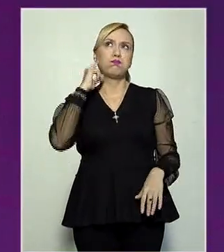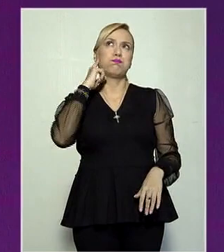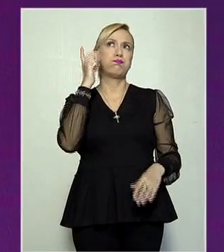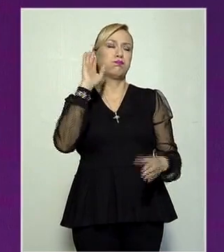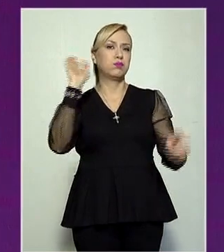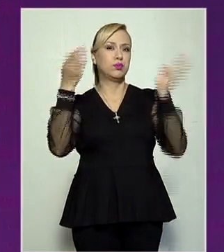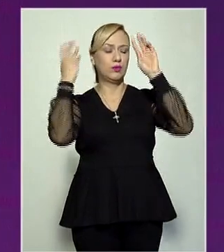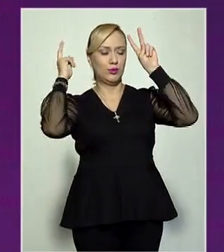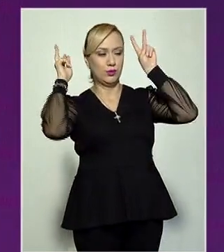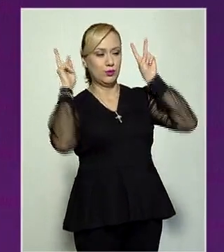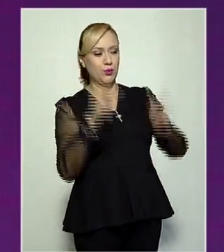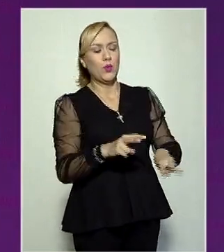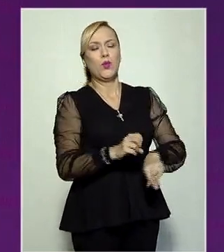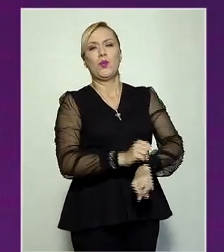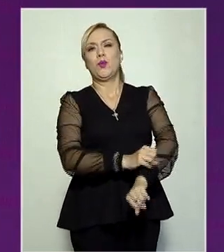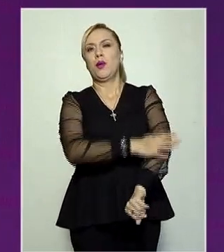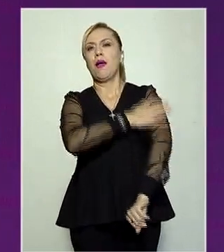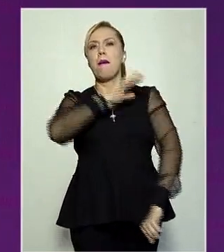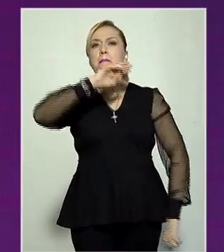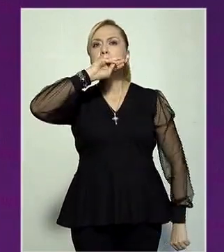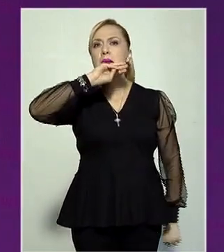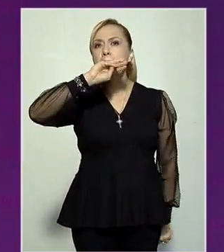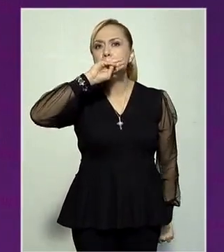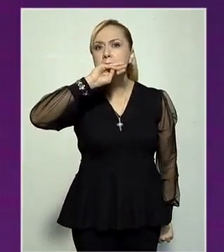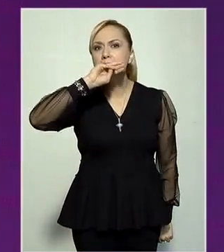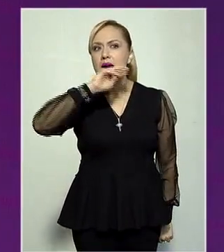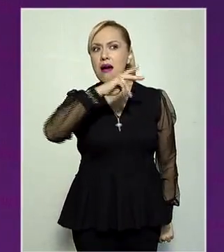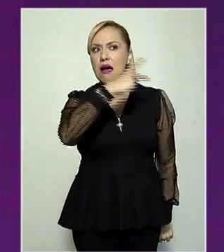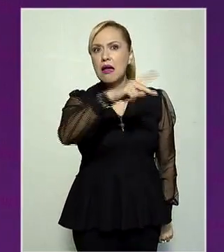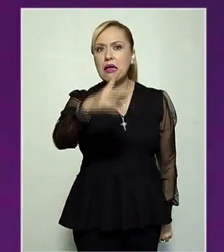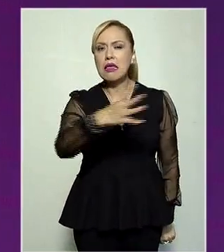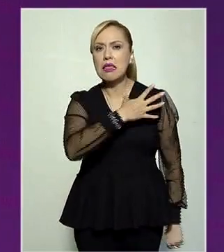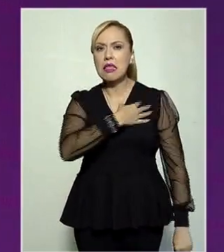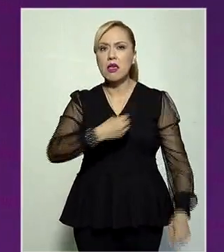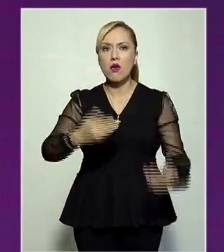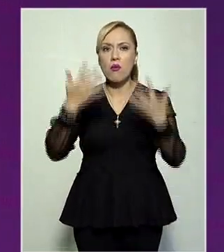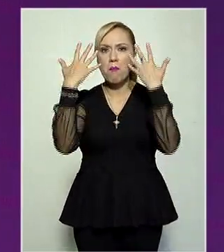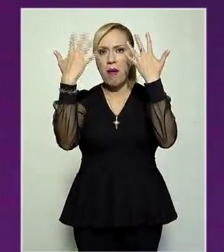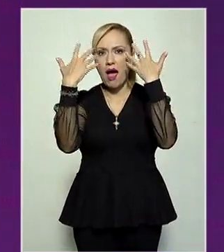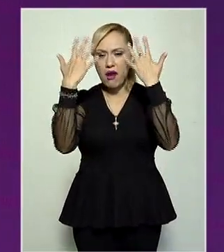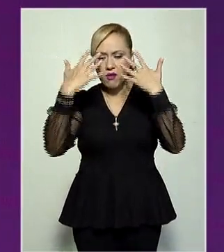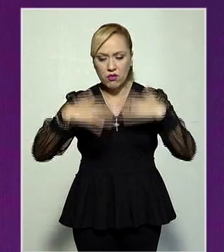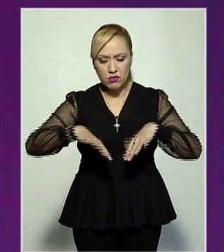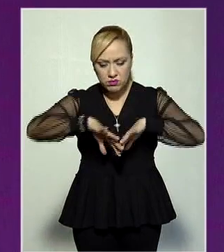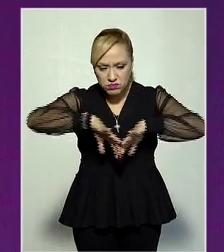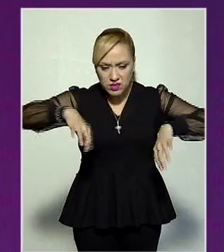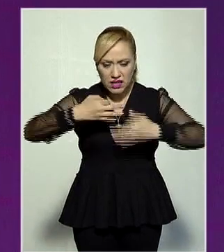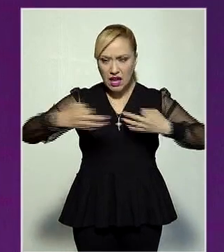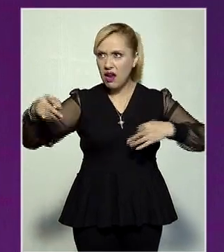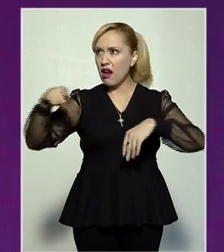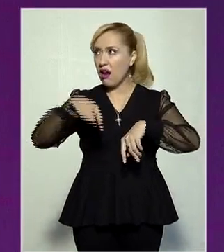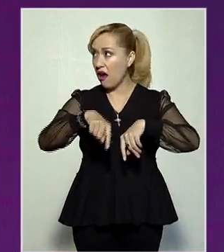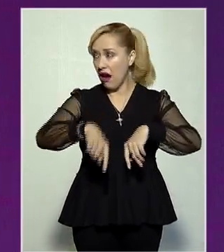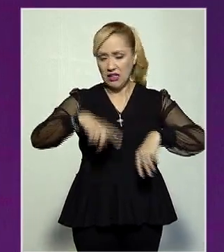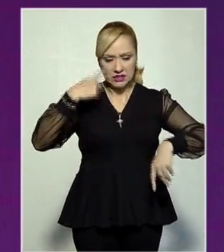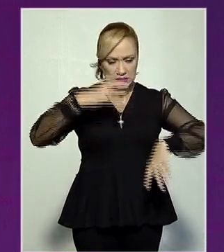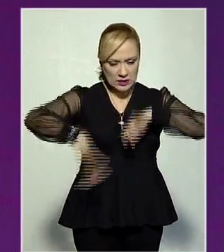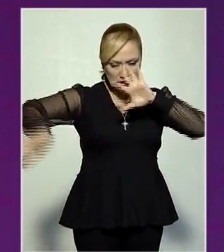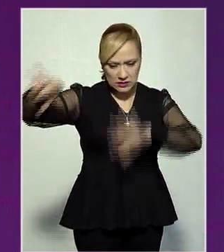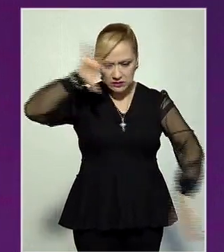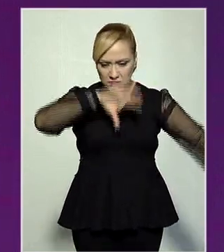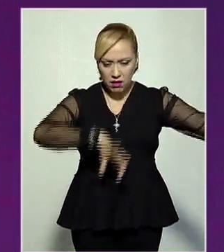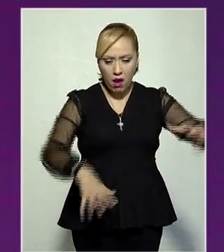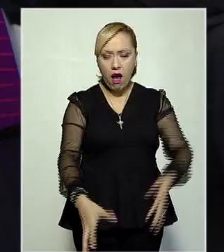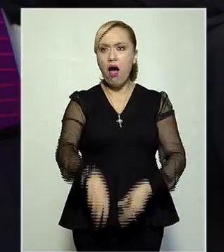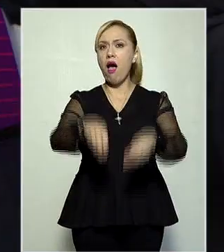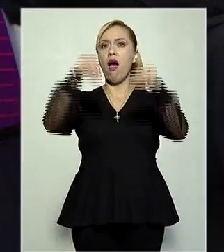internacional de madres escarbando fosas con sus manos, ¿no? El Estado dejó pasar mucho tiempo para